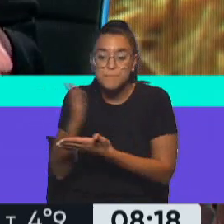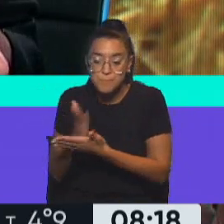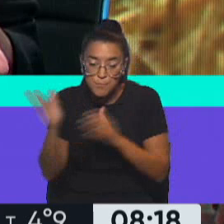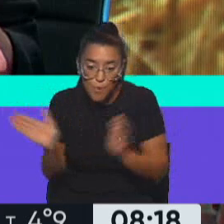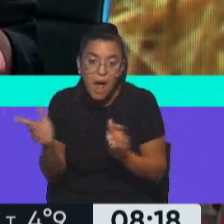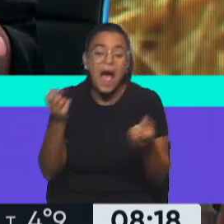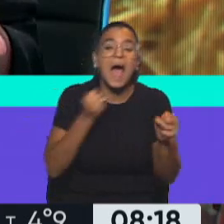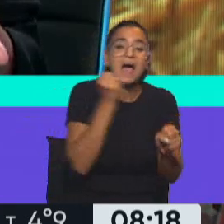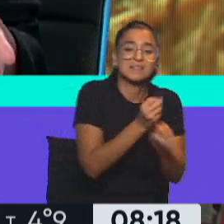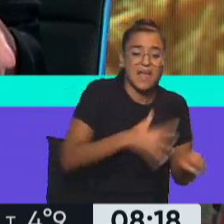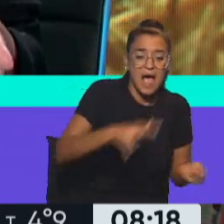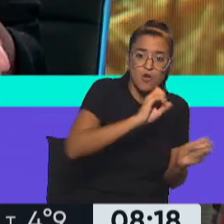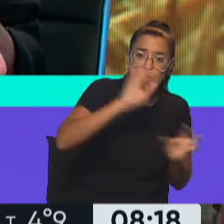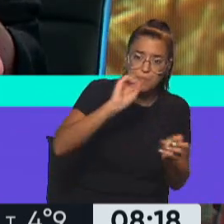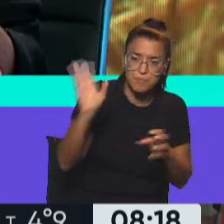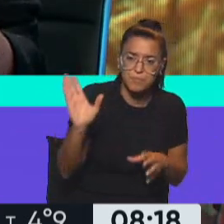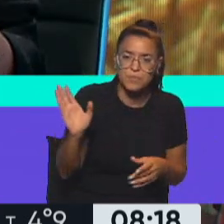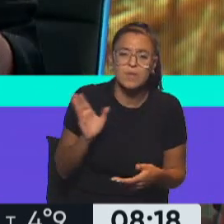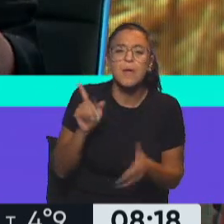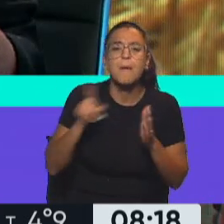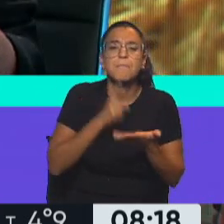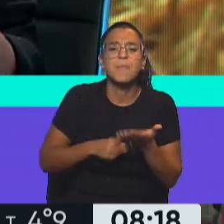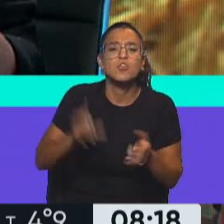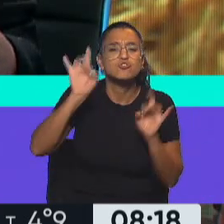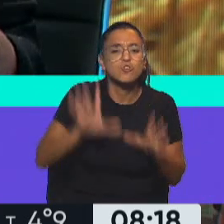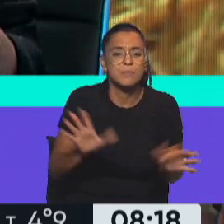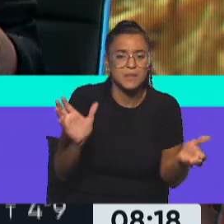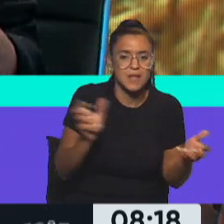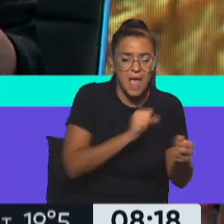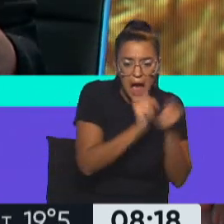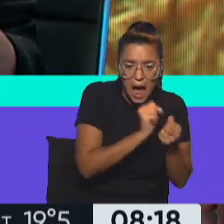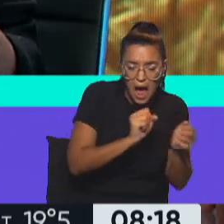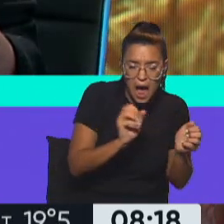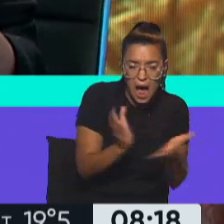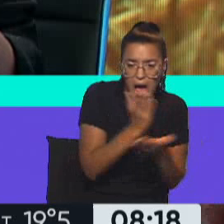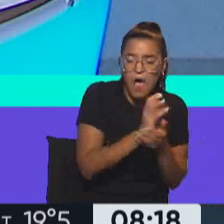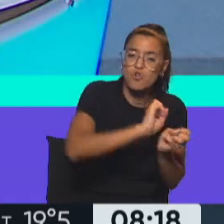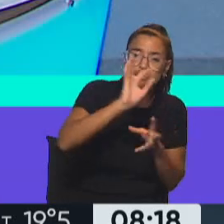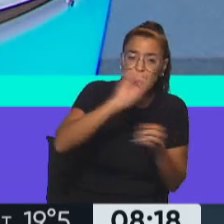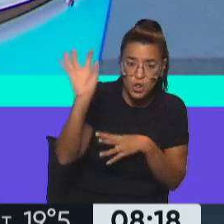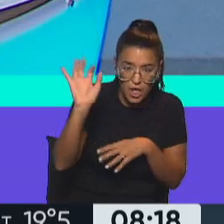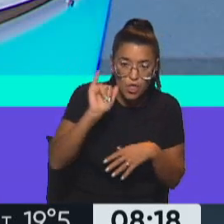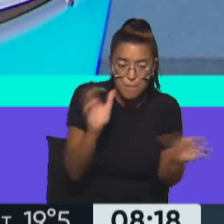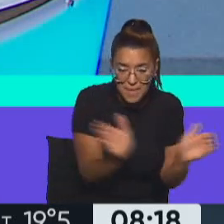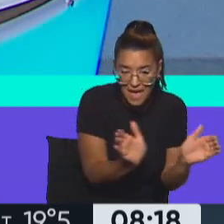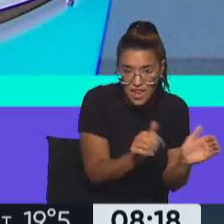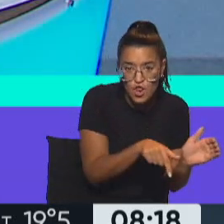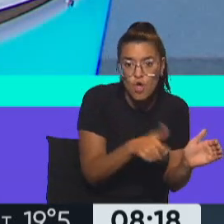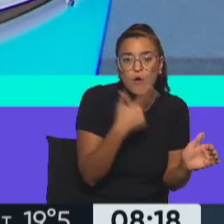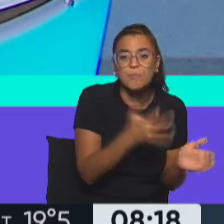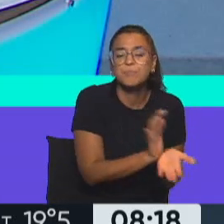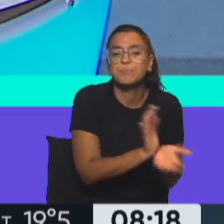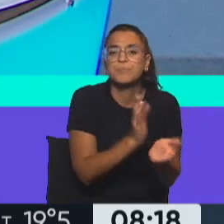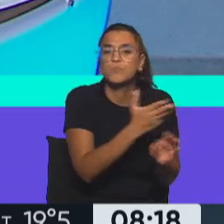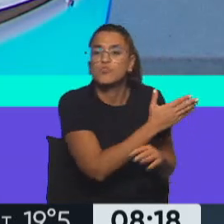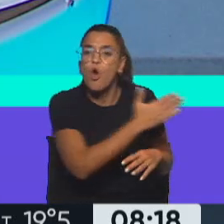el agroexportador. La medida impacta únicamente en el agroexportador, estamos hablando de eso. Así es, sí, es porque decir, un sector muy pequeño en función de lo que